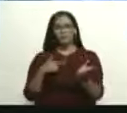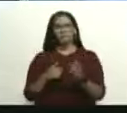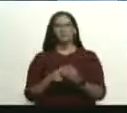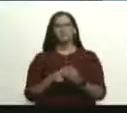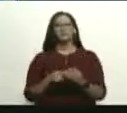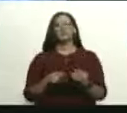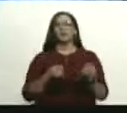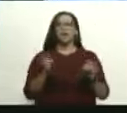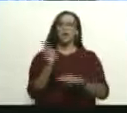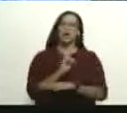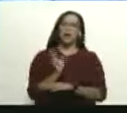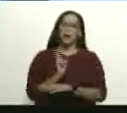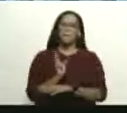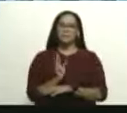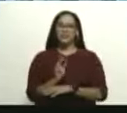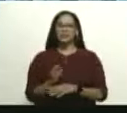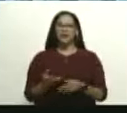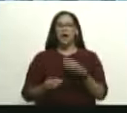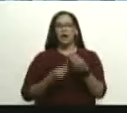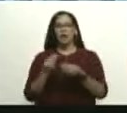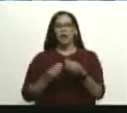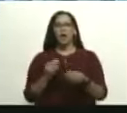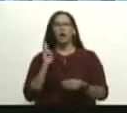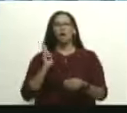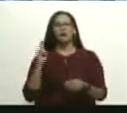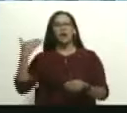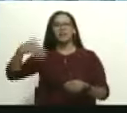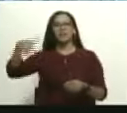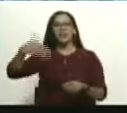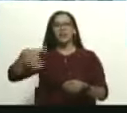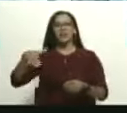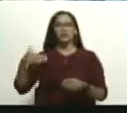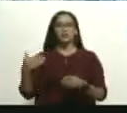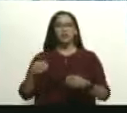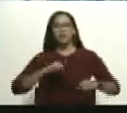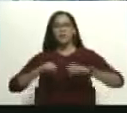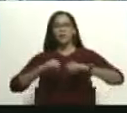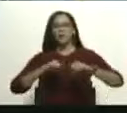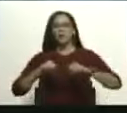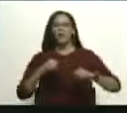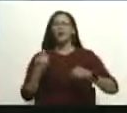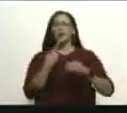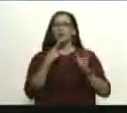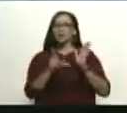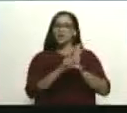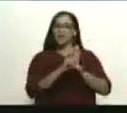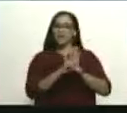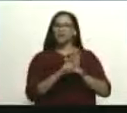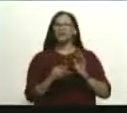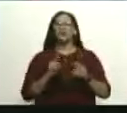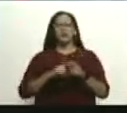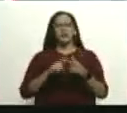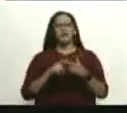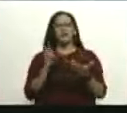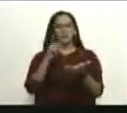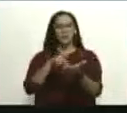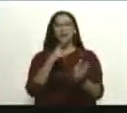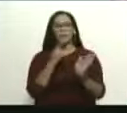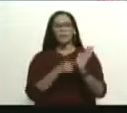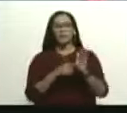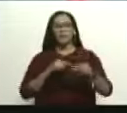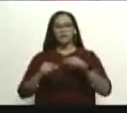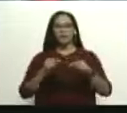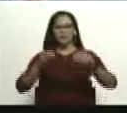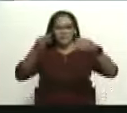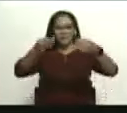inmediatamente se le hará uso a su derecho de movilidad, como lo establece bien la ley. De manera pues que estamos aquí cumpliendo instrucciones